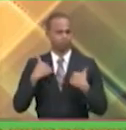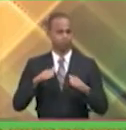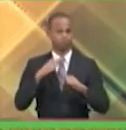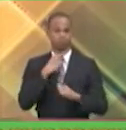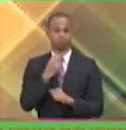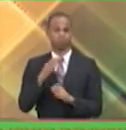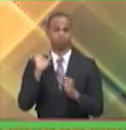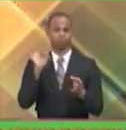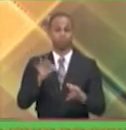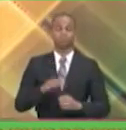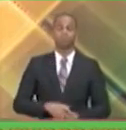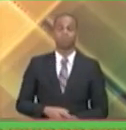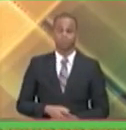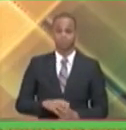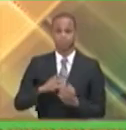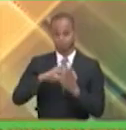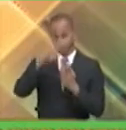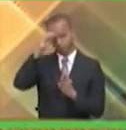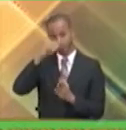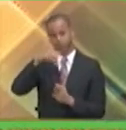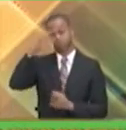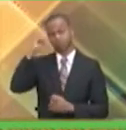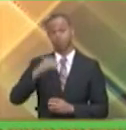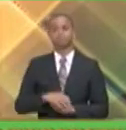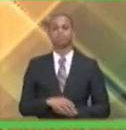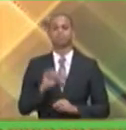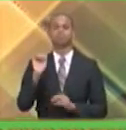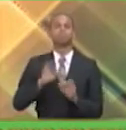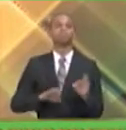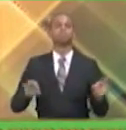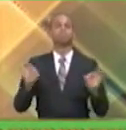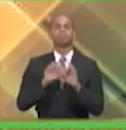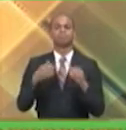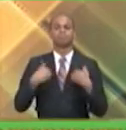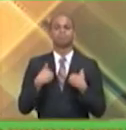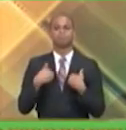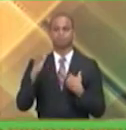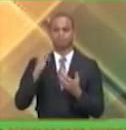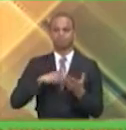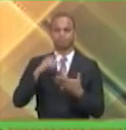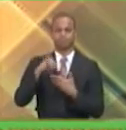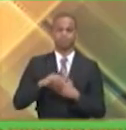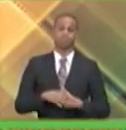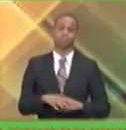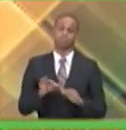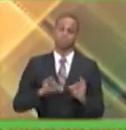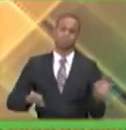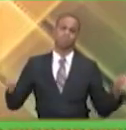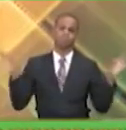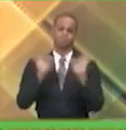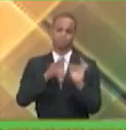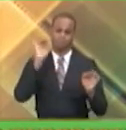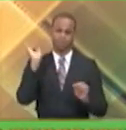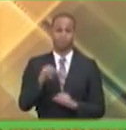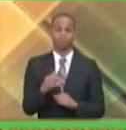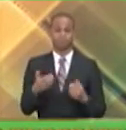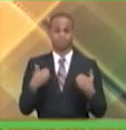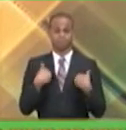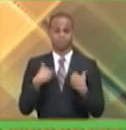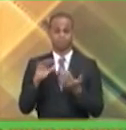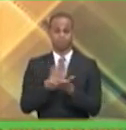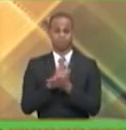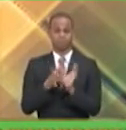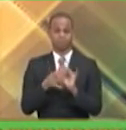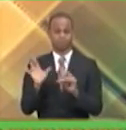voz. Y aprendiendo. Claro. Lo importante es que existan estos proyectos, lo importante es que exista la escuela de